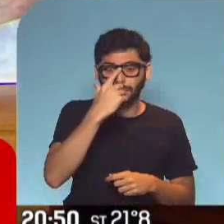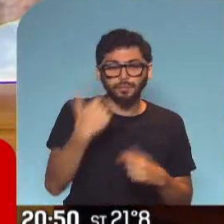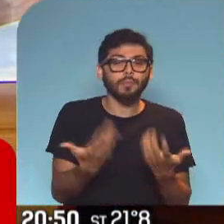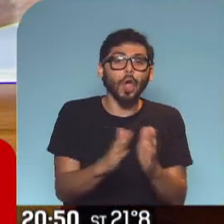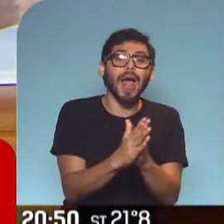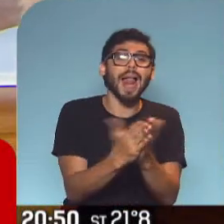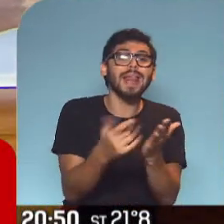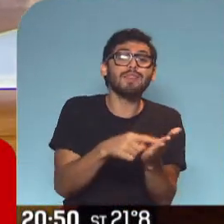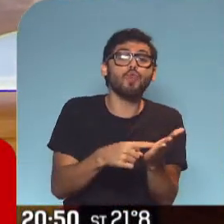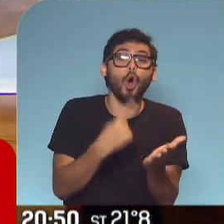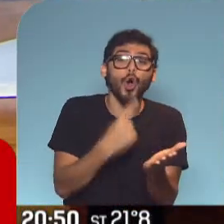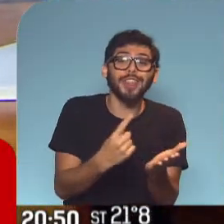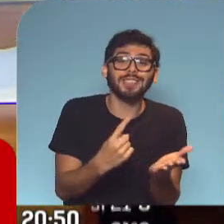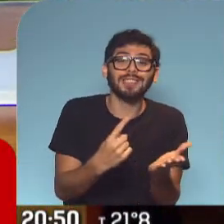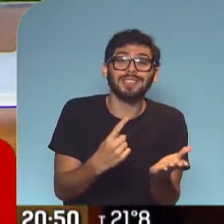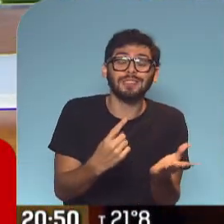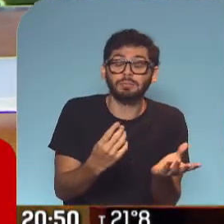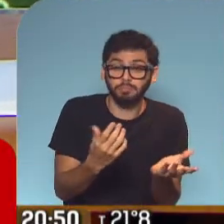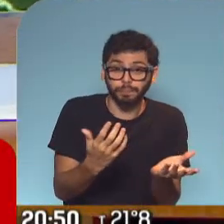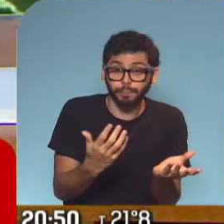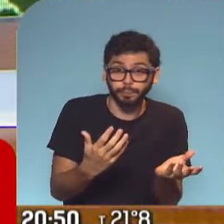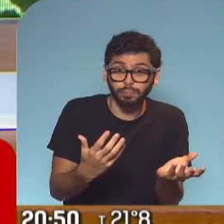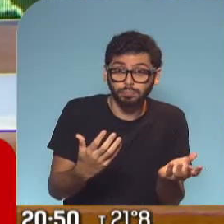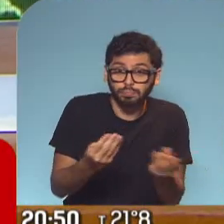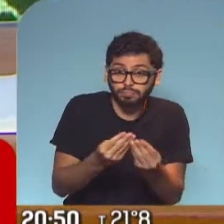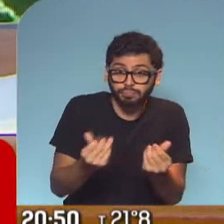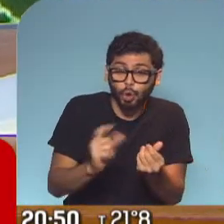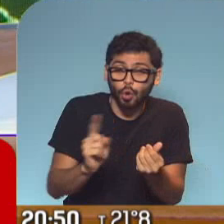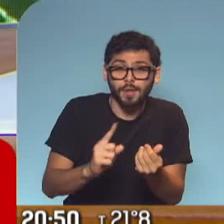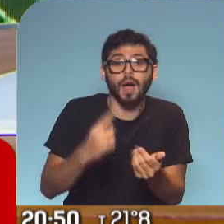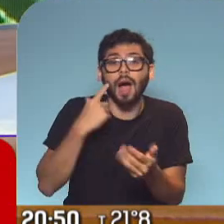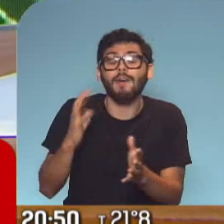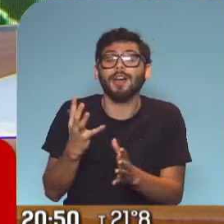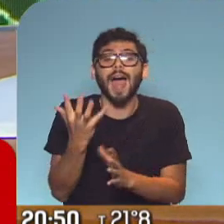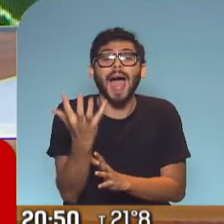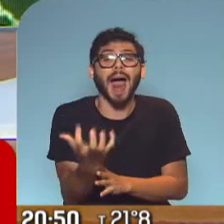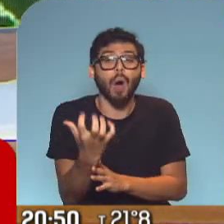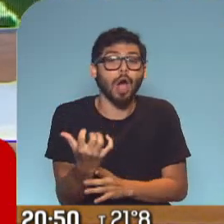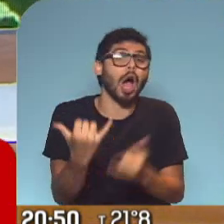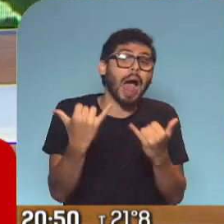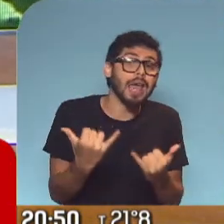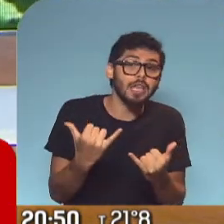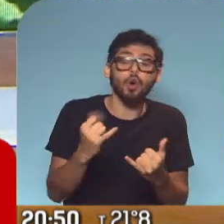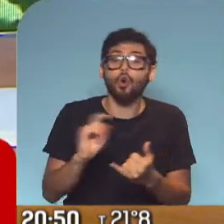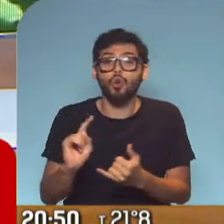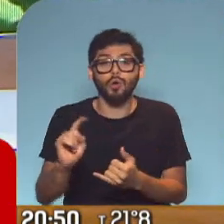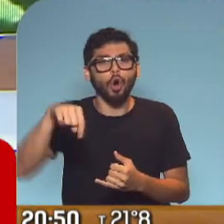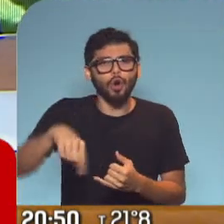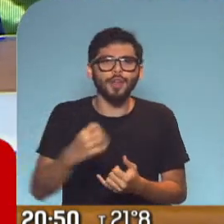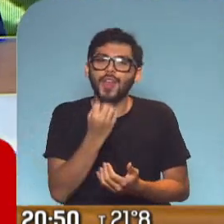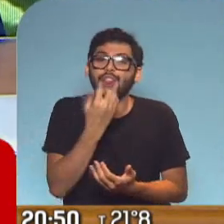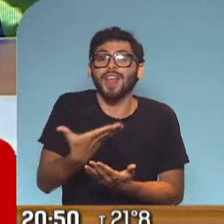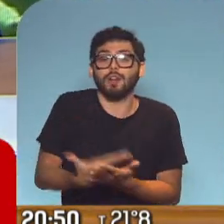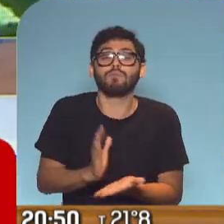libro. Bueno, por lo pronto lo que debería hacer es ver si existen las grabaciones, si efectivamente dijo lo que dijo. Hoy declaró bajo juramento de